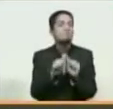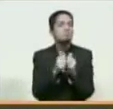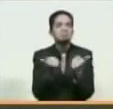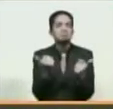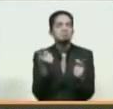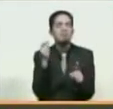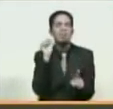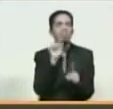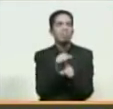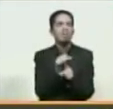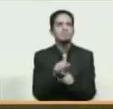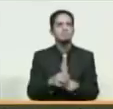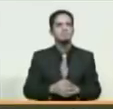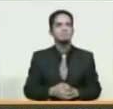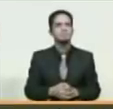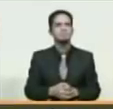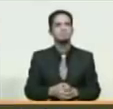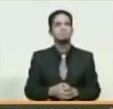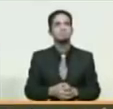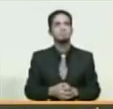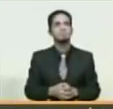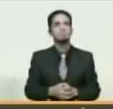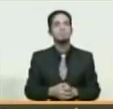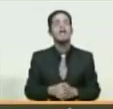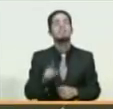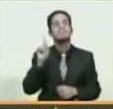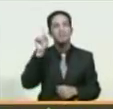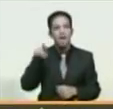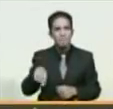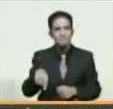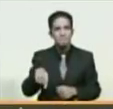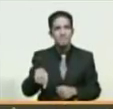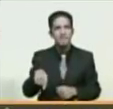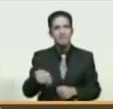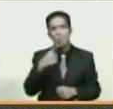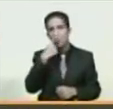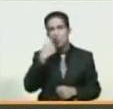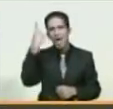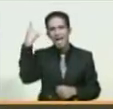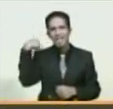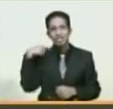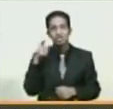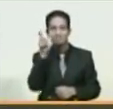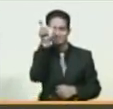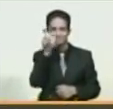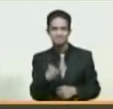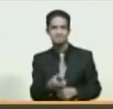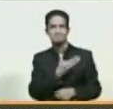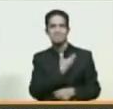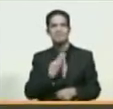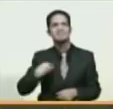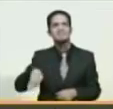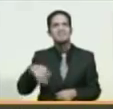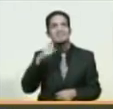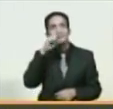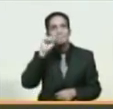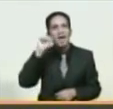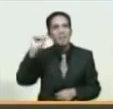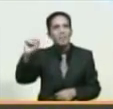distingo. Para estos días también, el presidente Nicolás Maduro